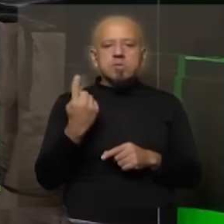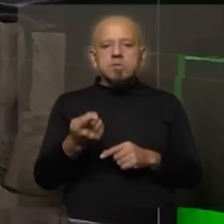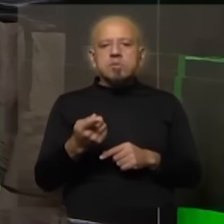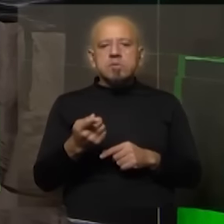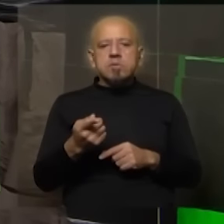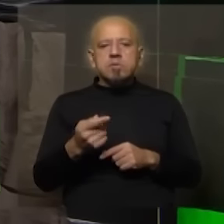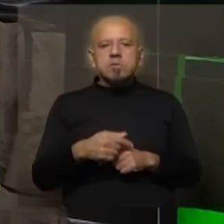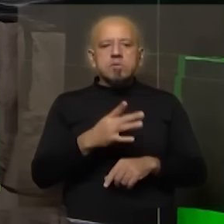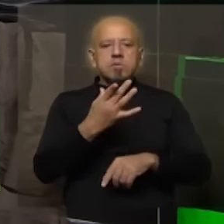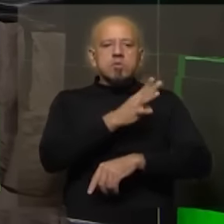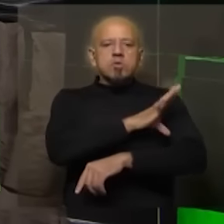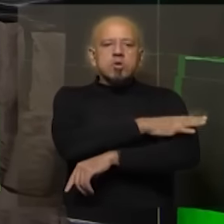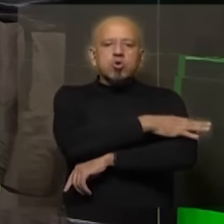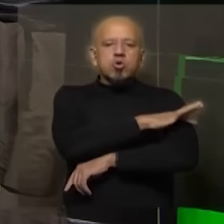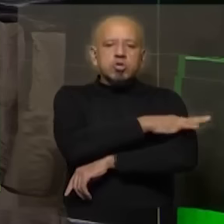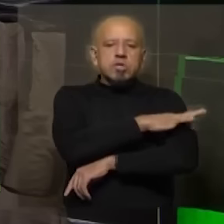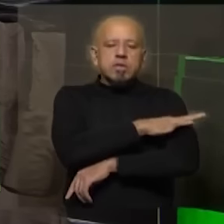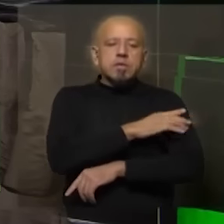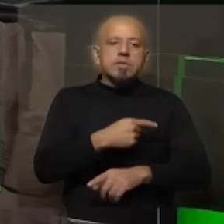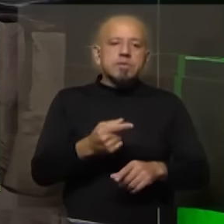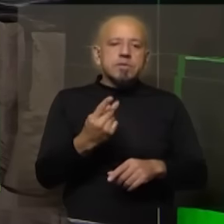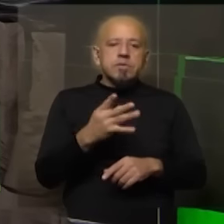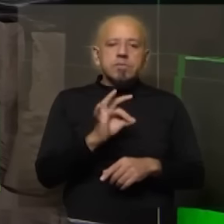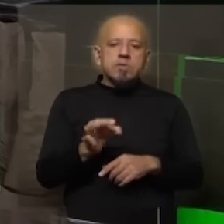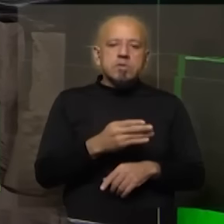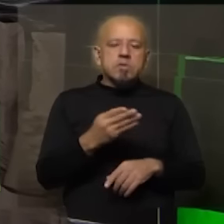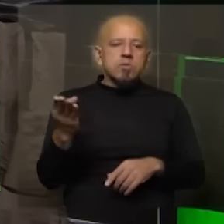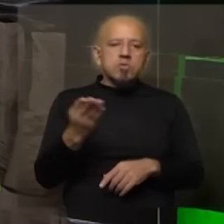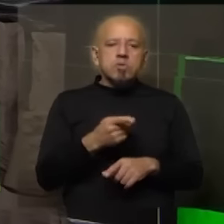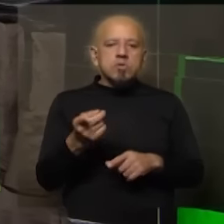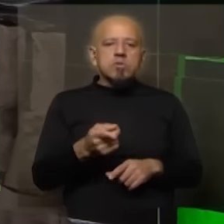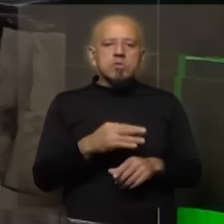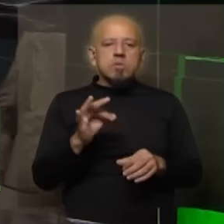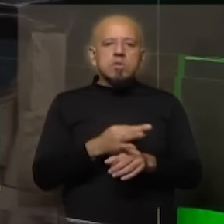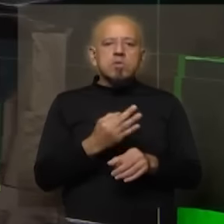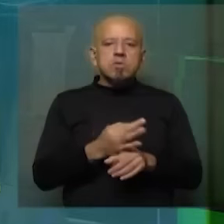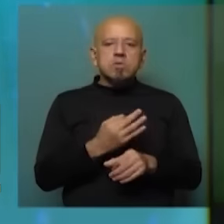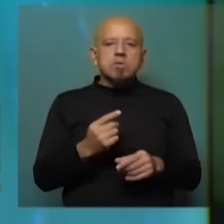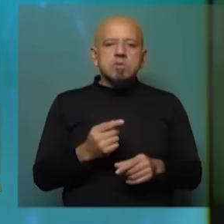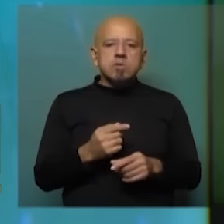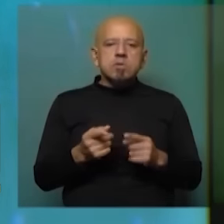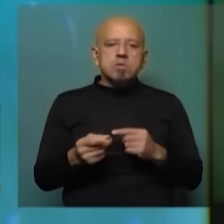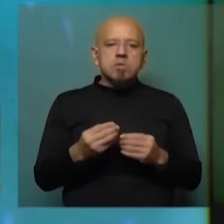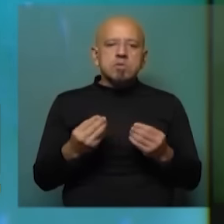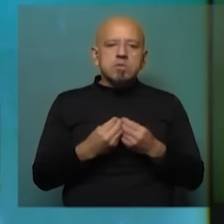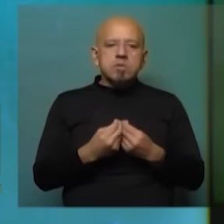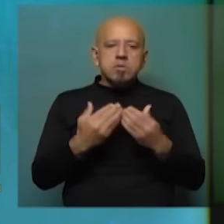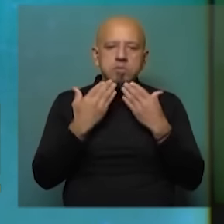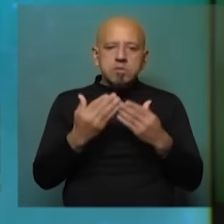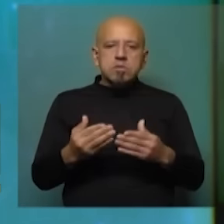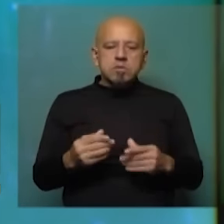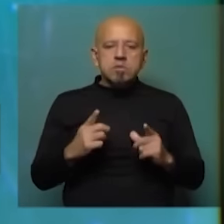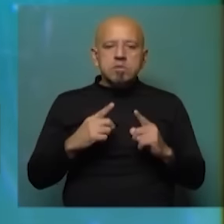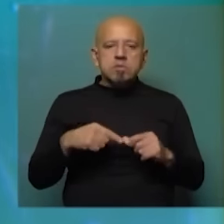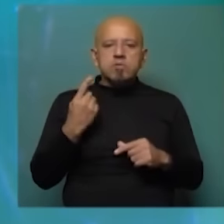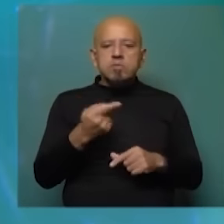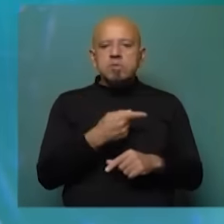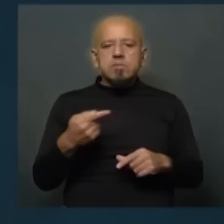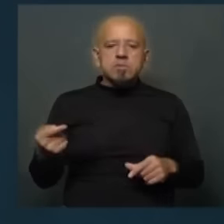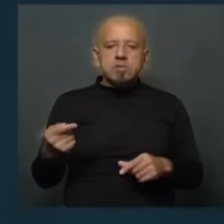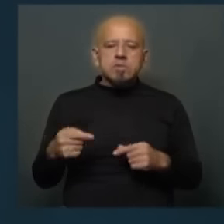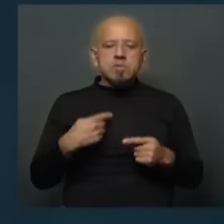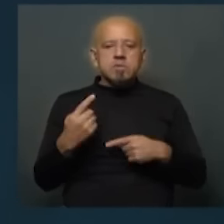será Yamandú Orsi en este caso, y un 20% para Carolina Cose. Bien, muchísimos números, muchas gracias por la columna y te esperamos la semana que viene, Juan.